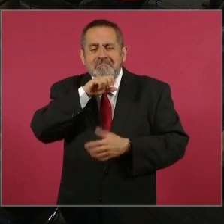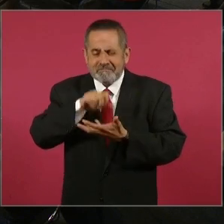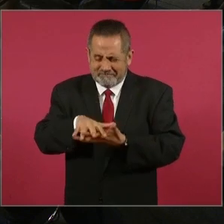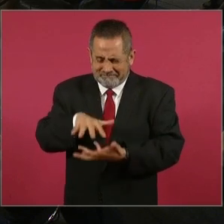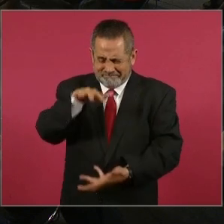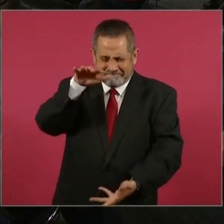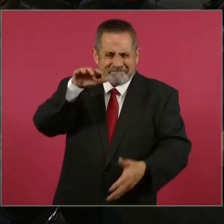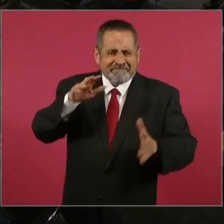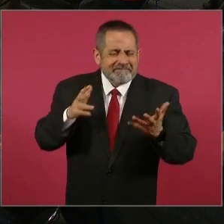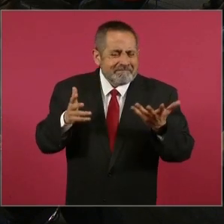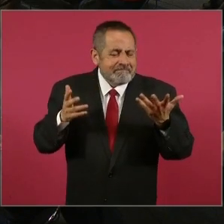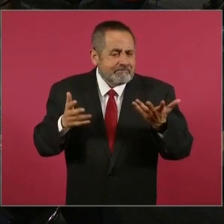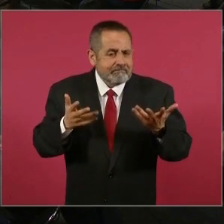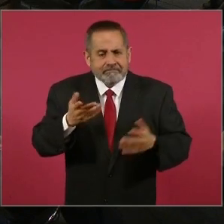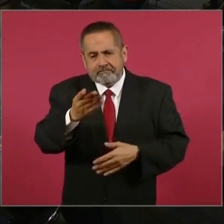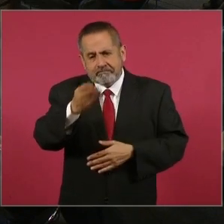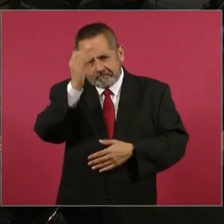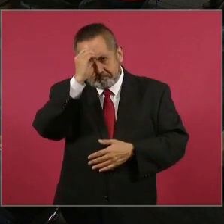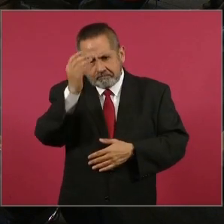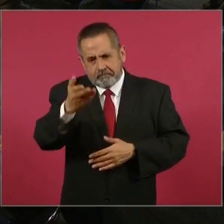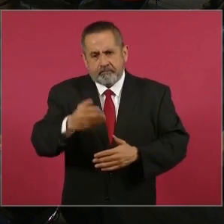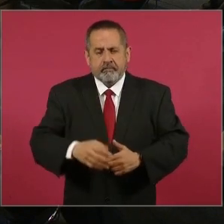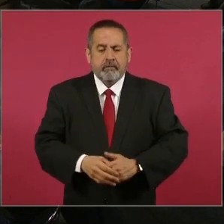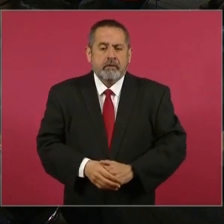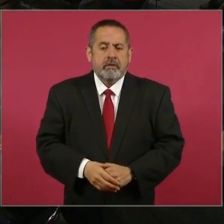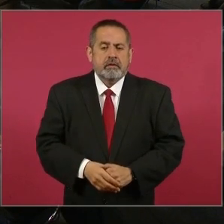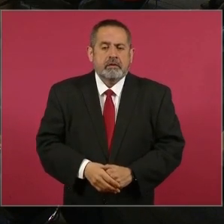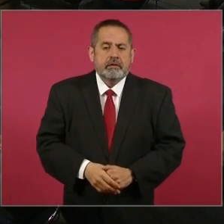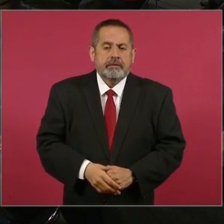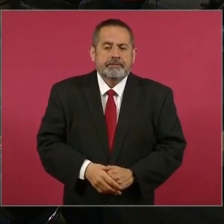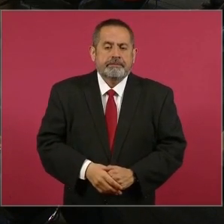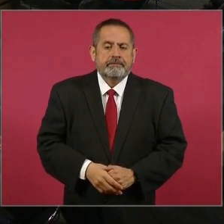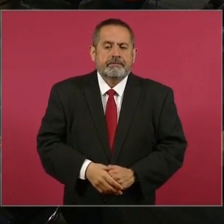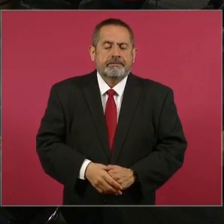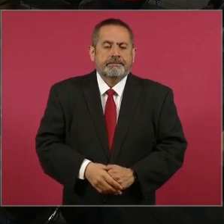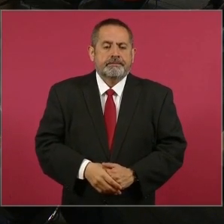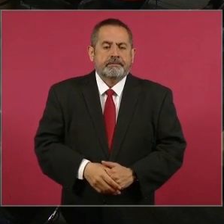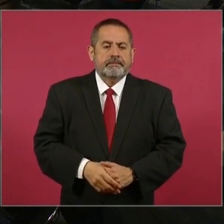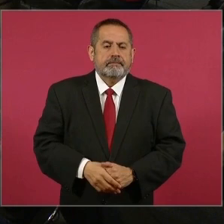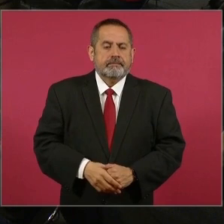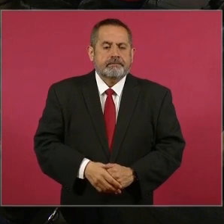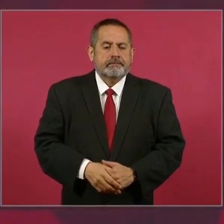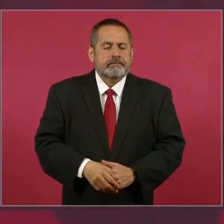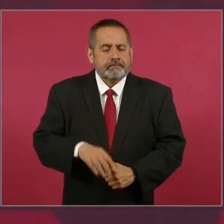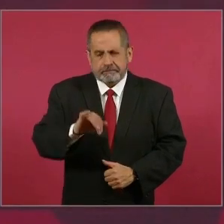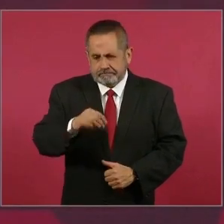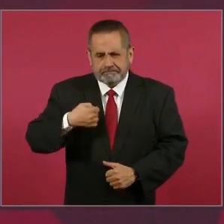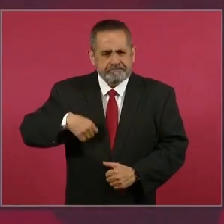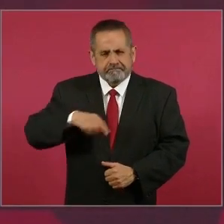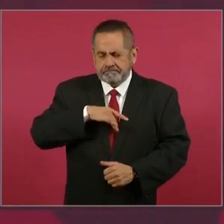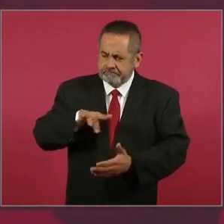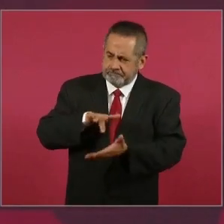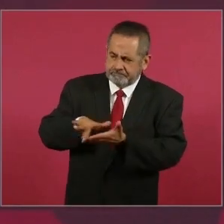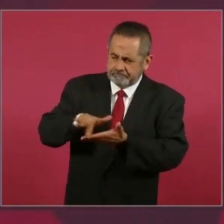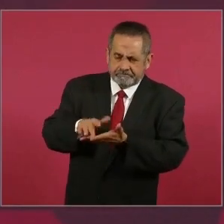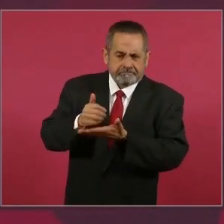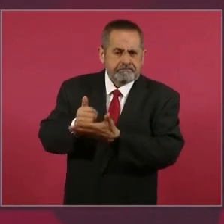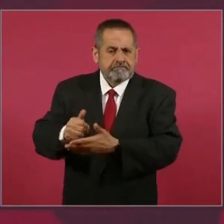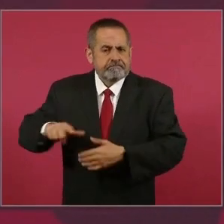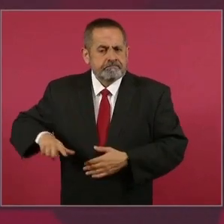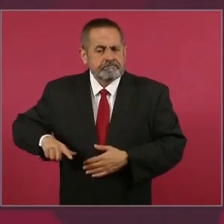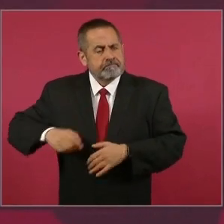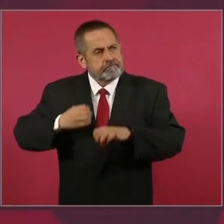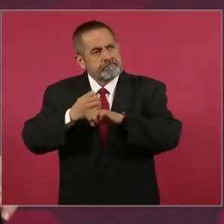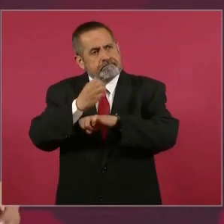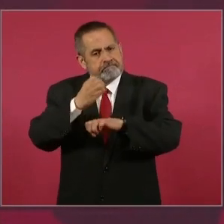y no sé su opinión sobre este tema Pues sí nosotros apoyamos a los gobiernos estatales Y